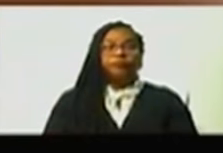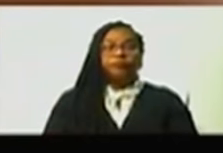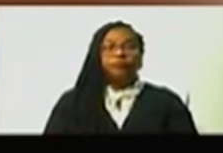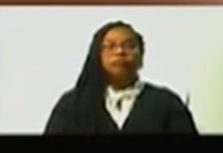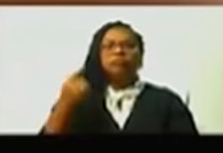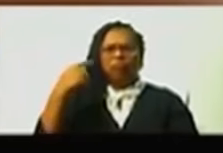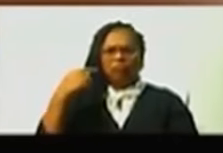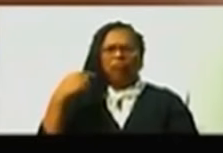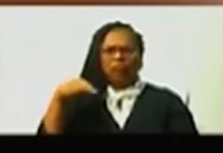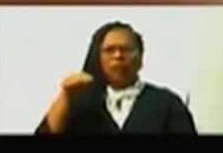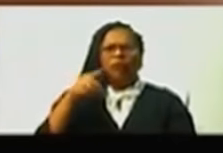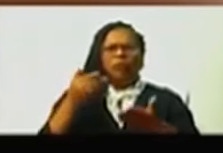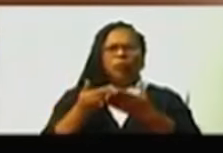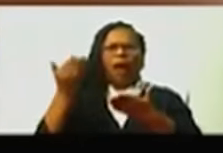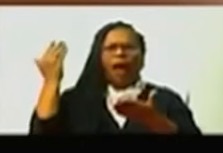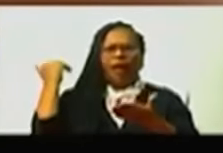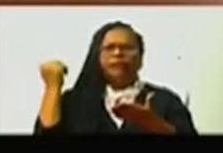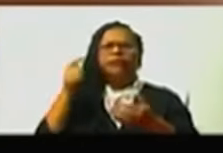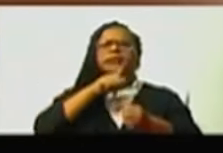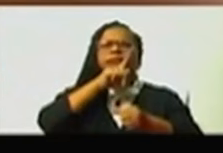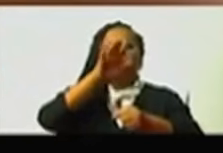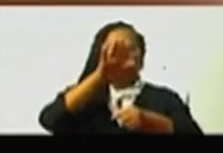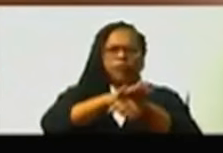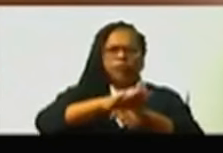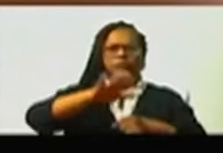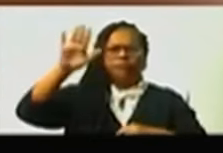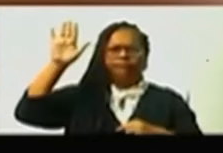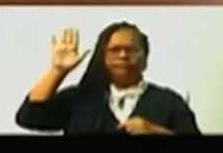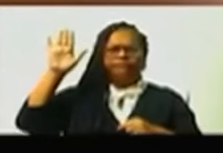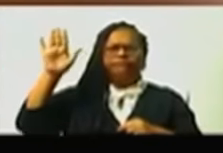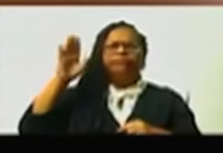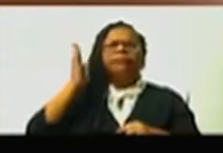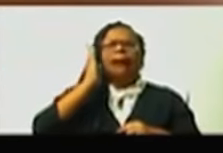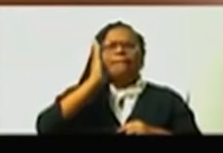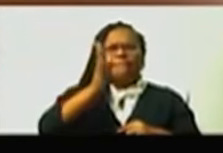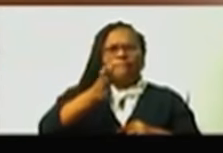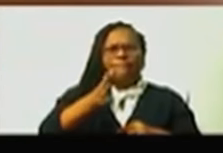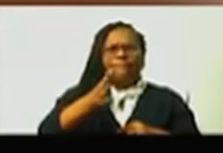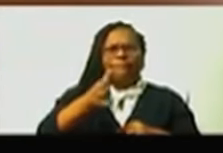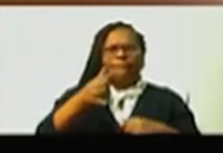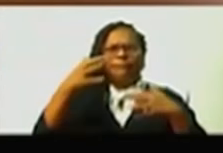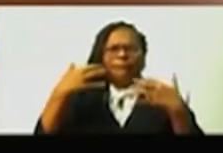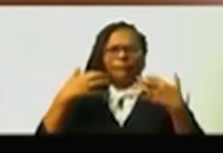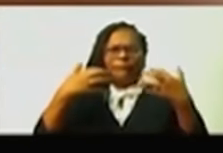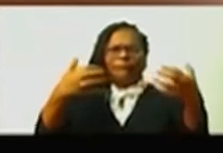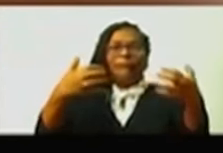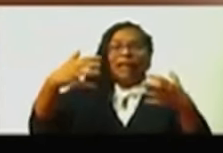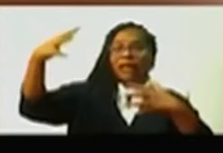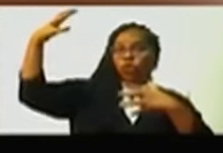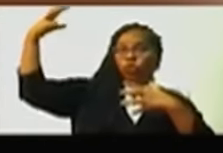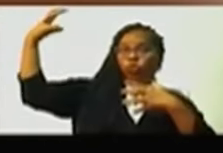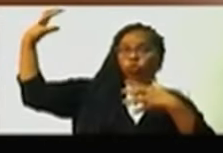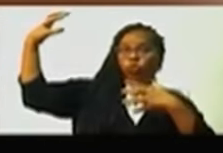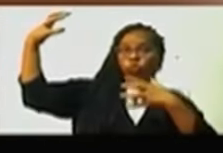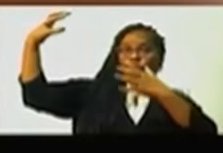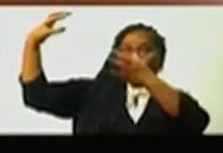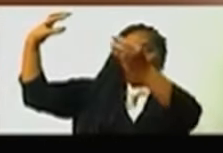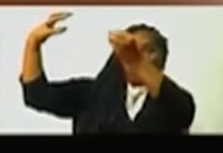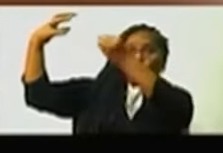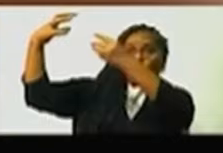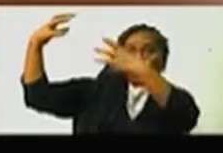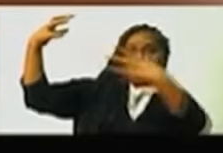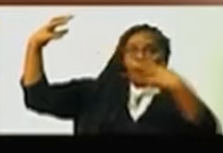energía limpia, llámese paneles solares o eólica. Sin embargo, lo que se aparecieron